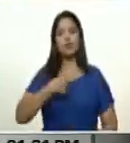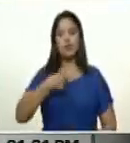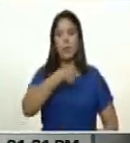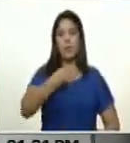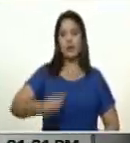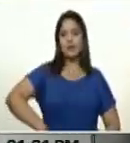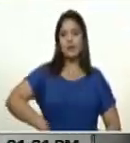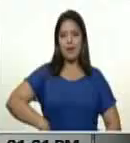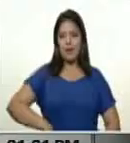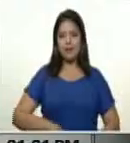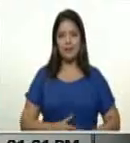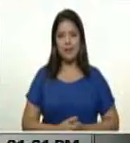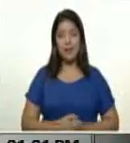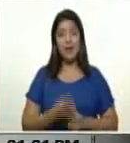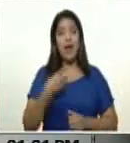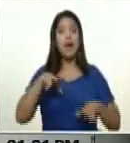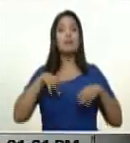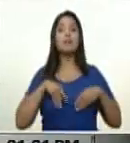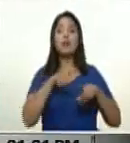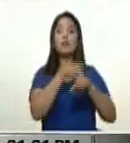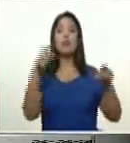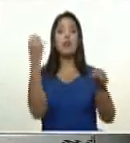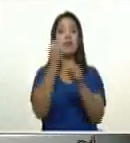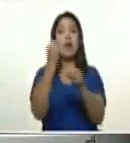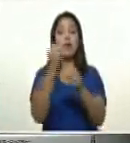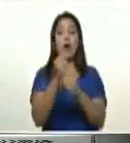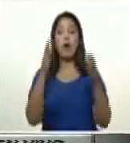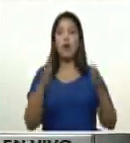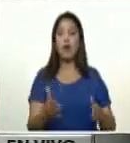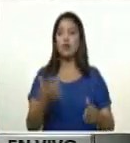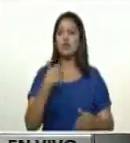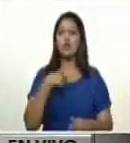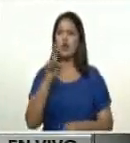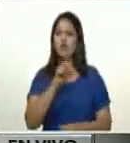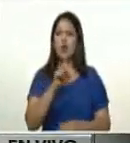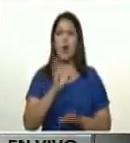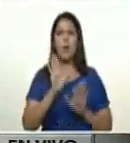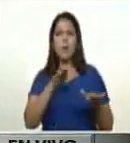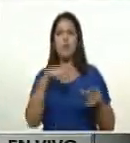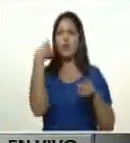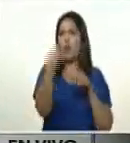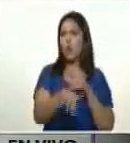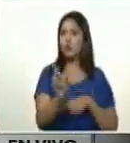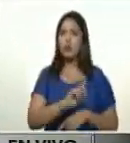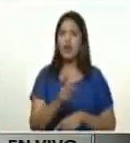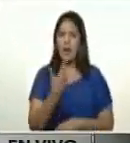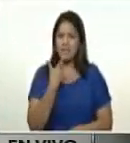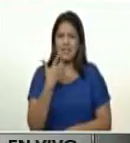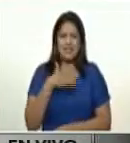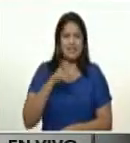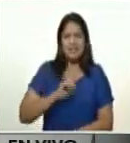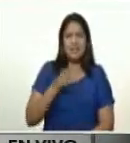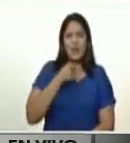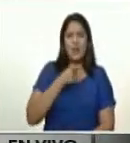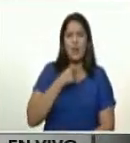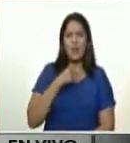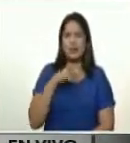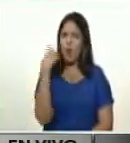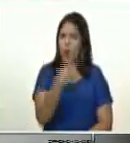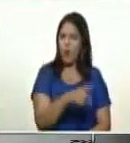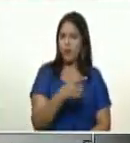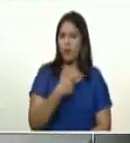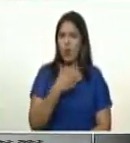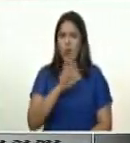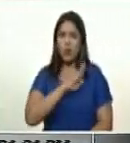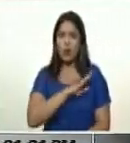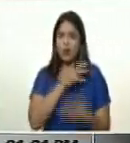presidente que obedece a la clase obrera. Yo no obedezco a los pelucones. Así es. Me dan alergia a los pelucones. Cuando estén cerca, me da